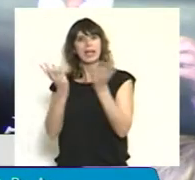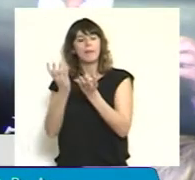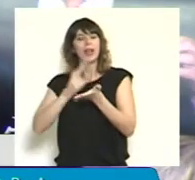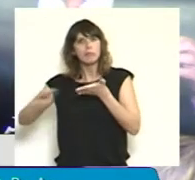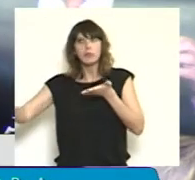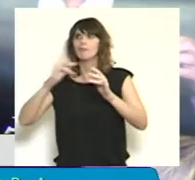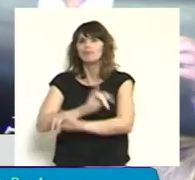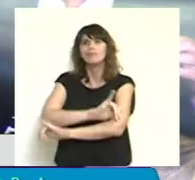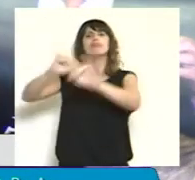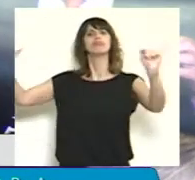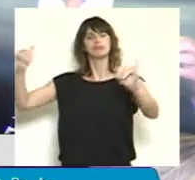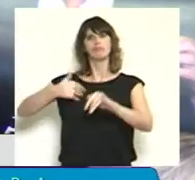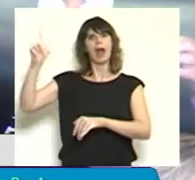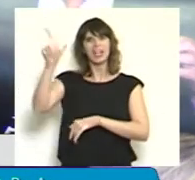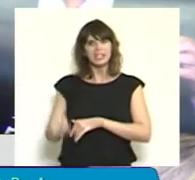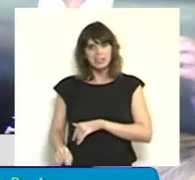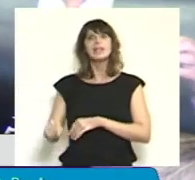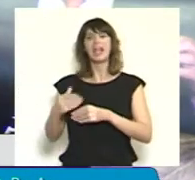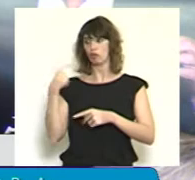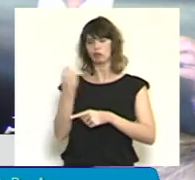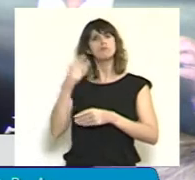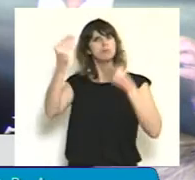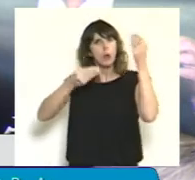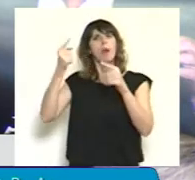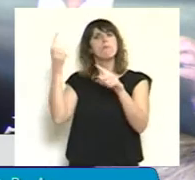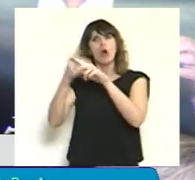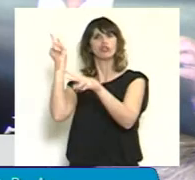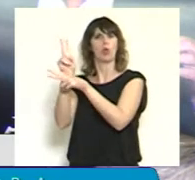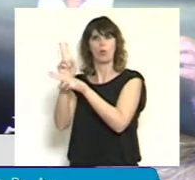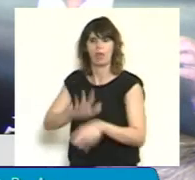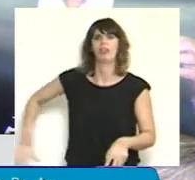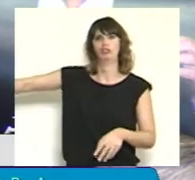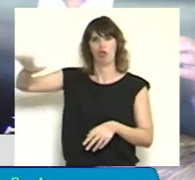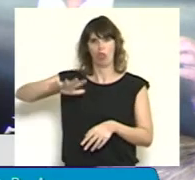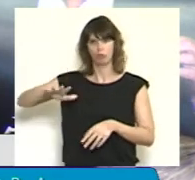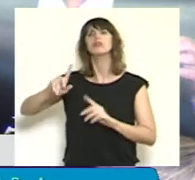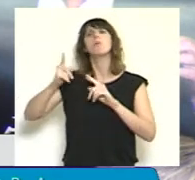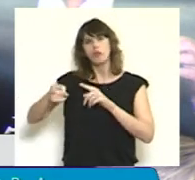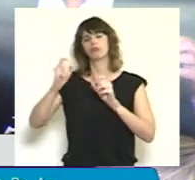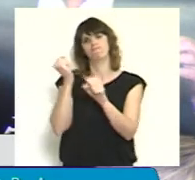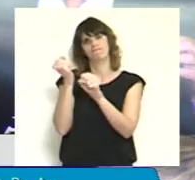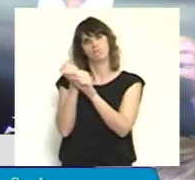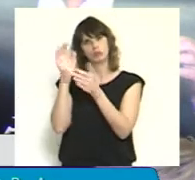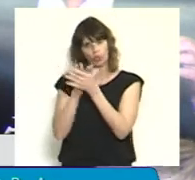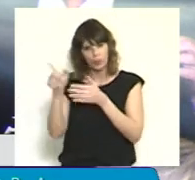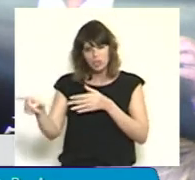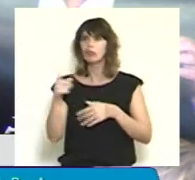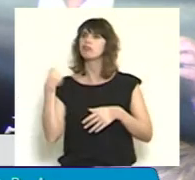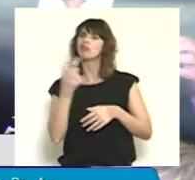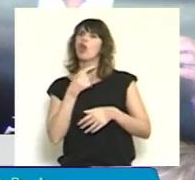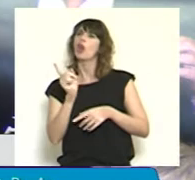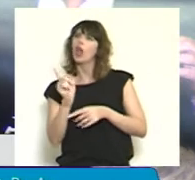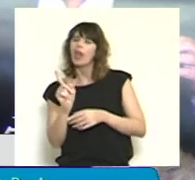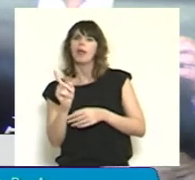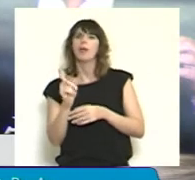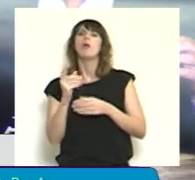argentino que su seguridad nos preocupa y nos ocupa. No queremos que se menoscabe la